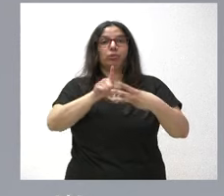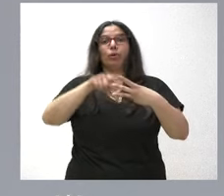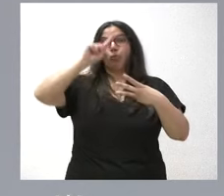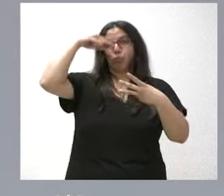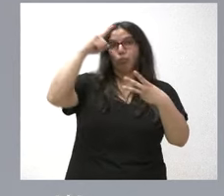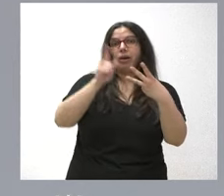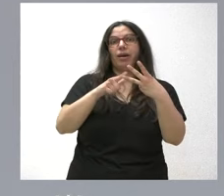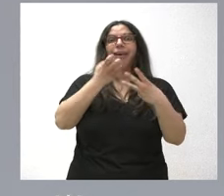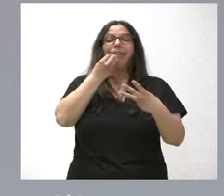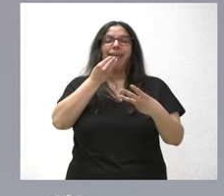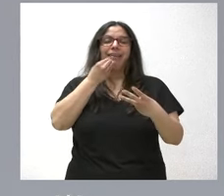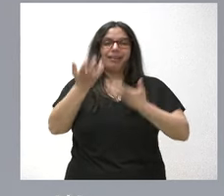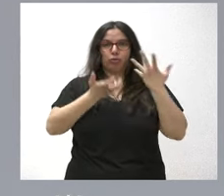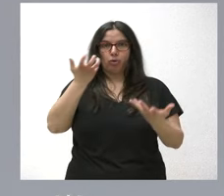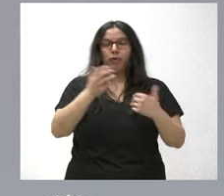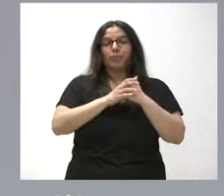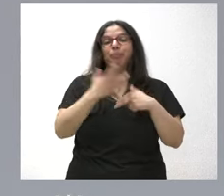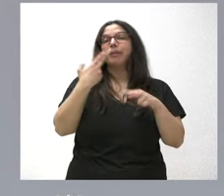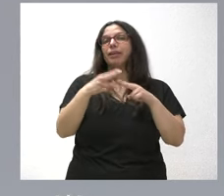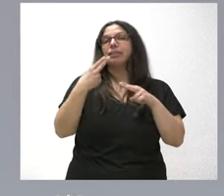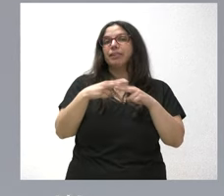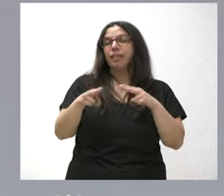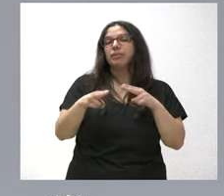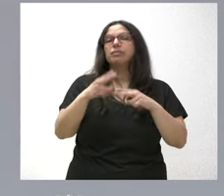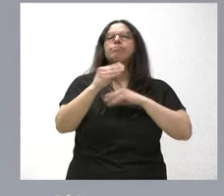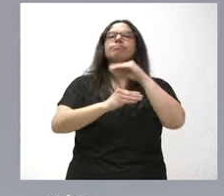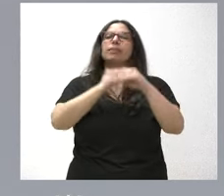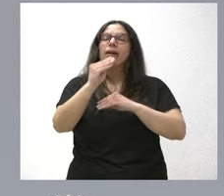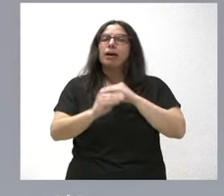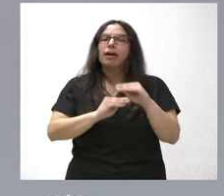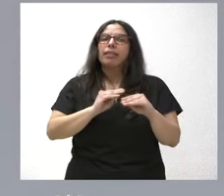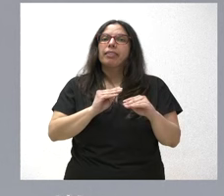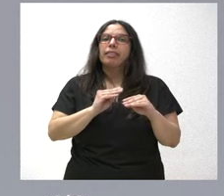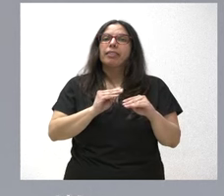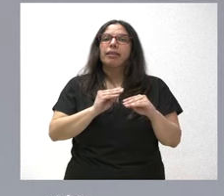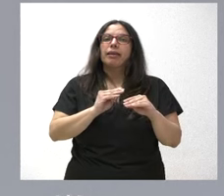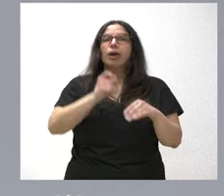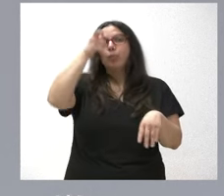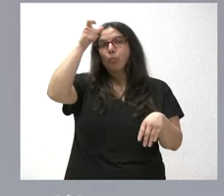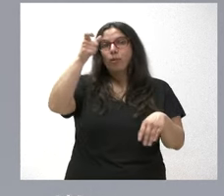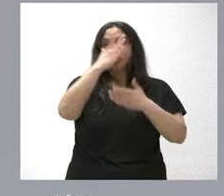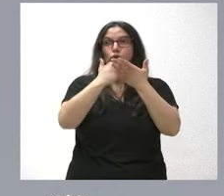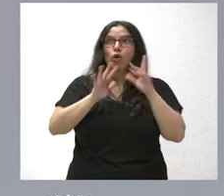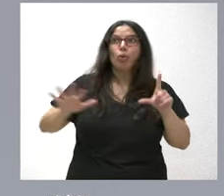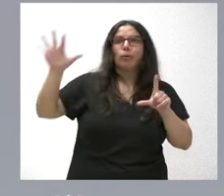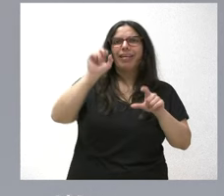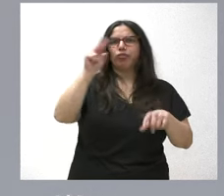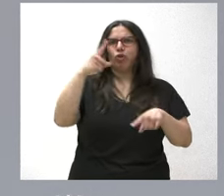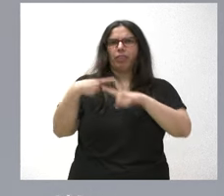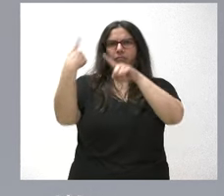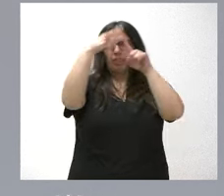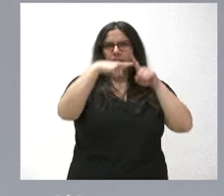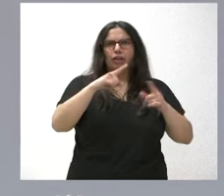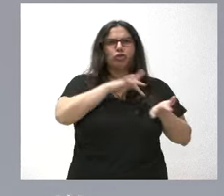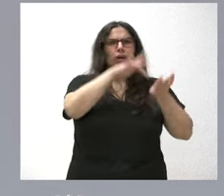y gastronómico. Las actividades se van a realizar en 12 municipios de la comunidad autónoma, en las 9